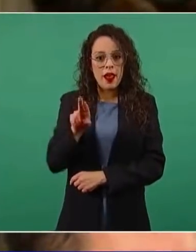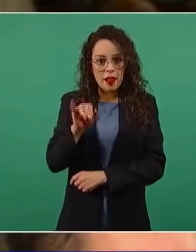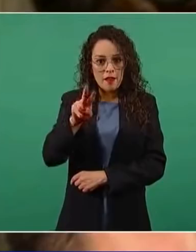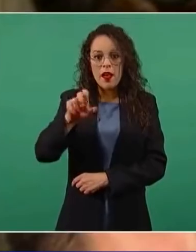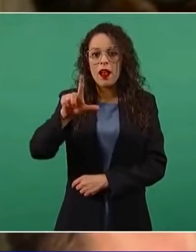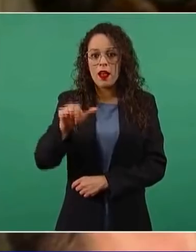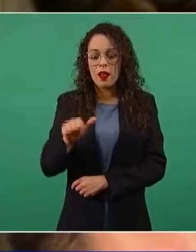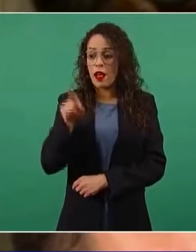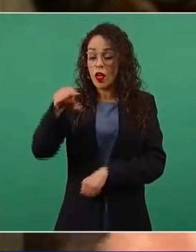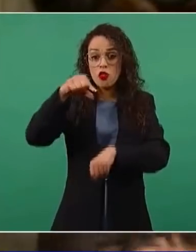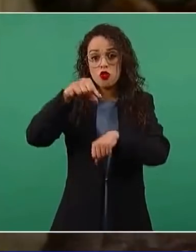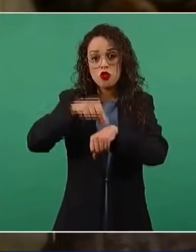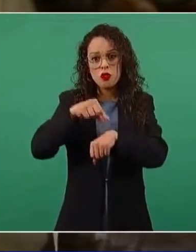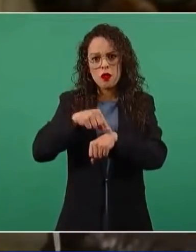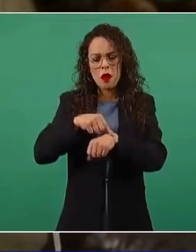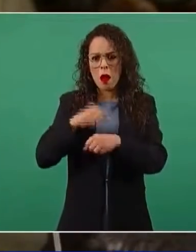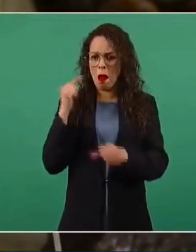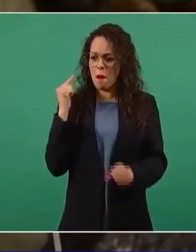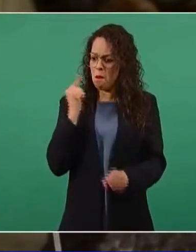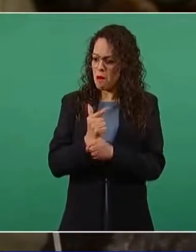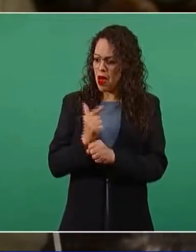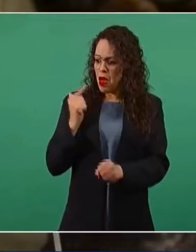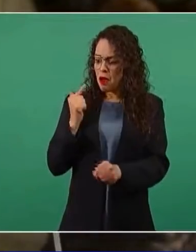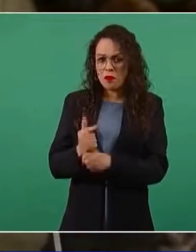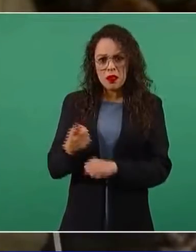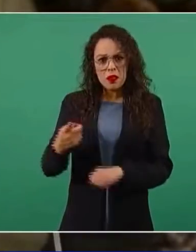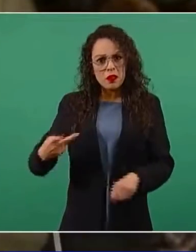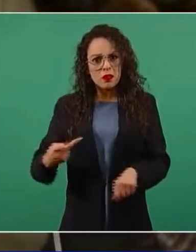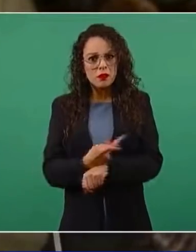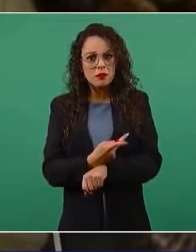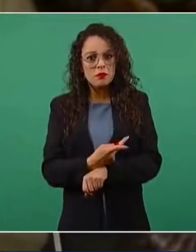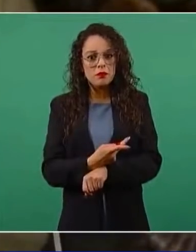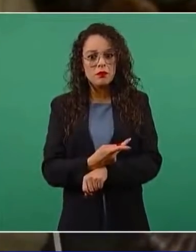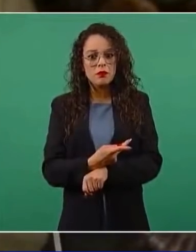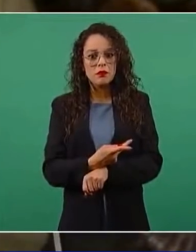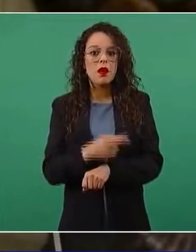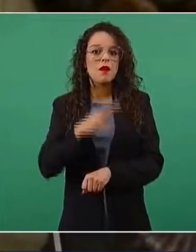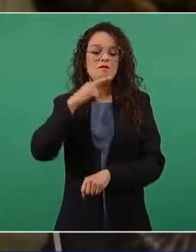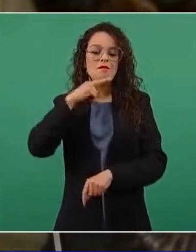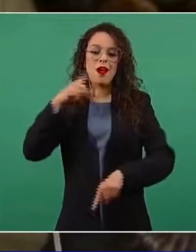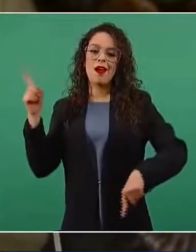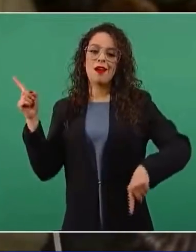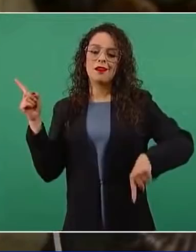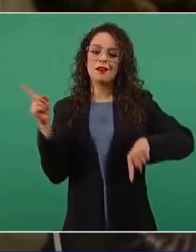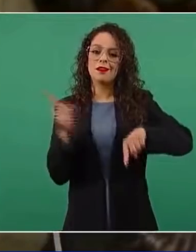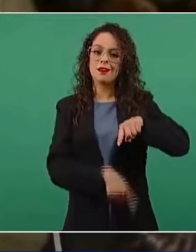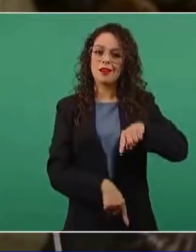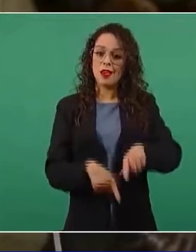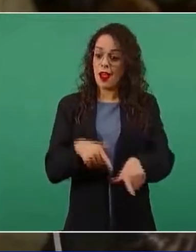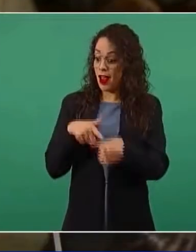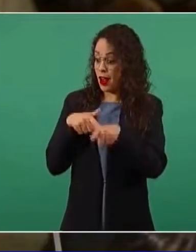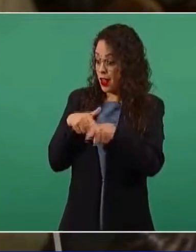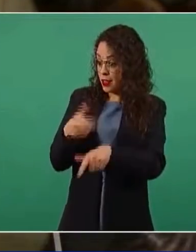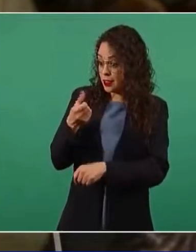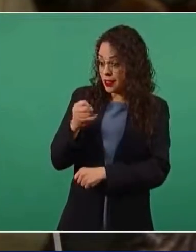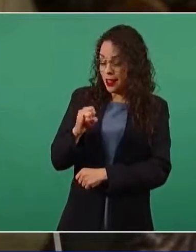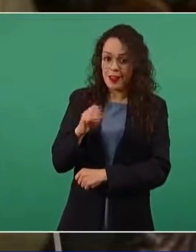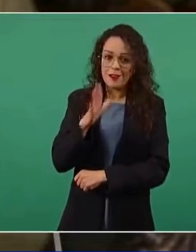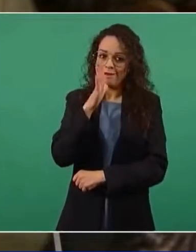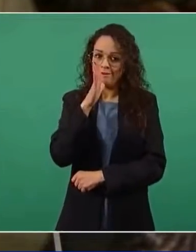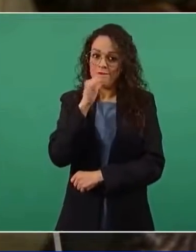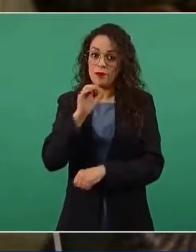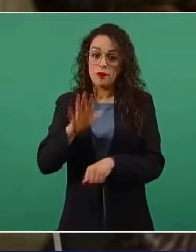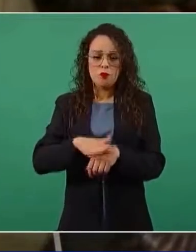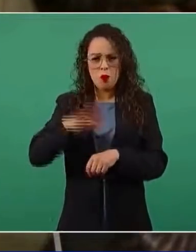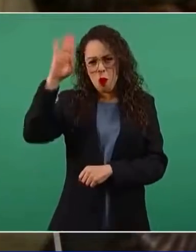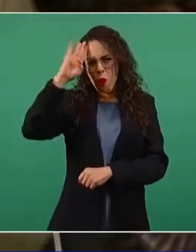Este doctor, al darse cuenta de toda esta situación, pues decide retirar el programa. No podemos seguir con esto porque es una corrupción